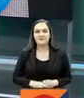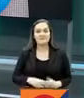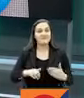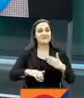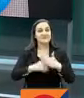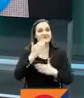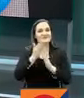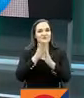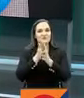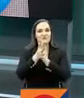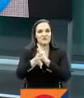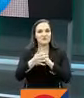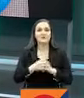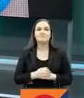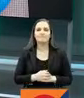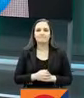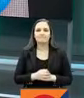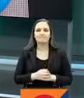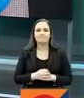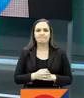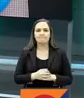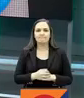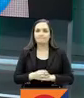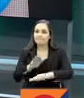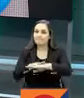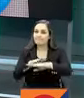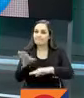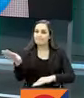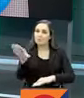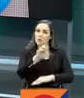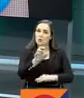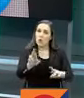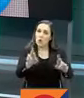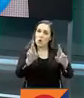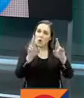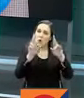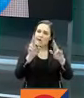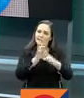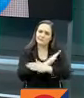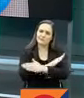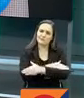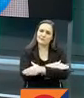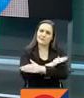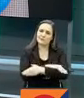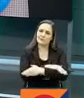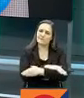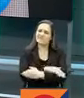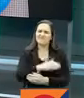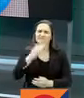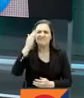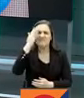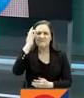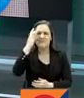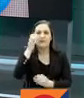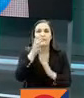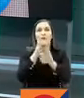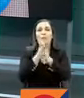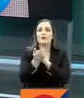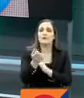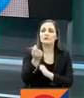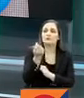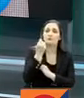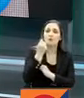Iniciamos nuestra emisión con un llamado al buen comportamiento de los colombianos, porque en las últimas horas Colombia supera ya